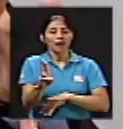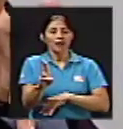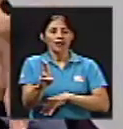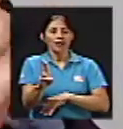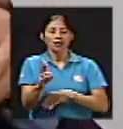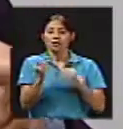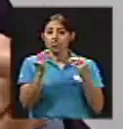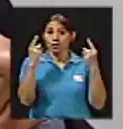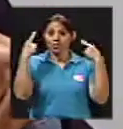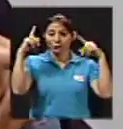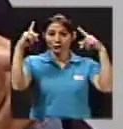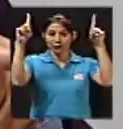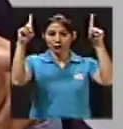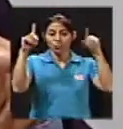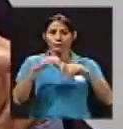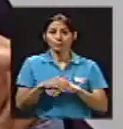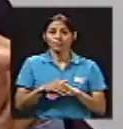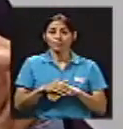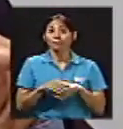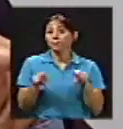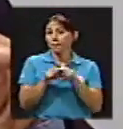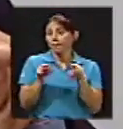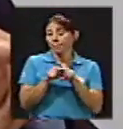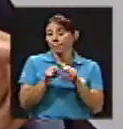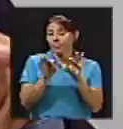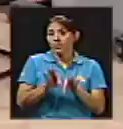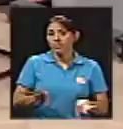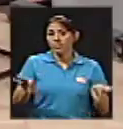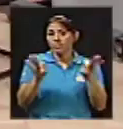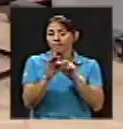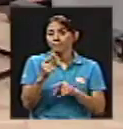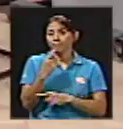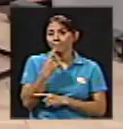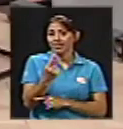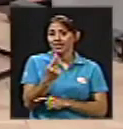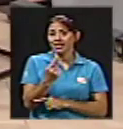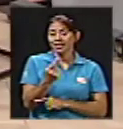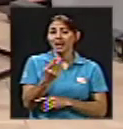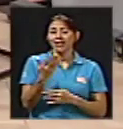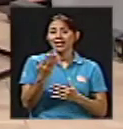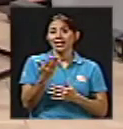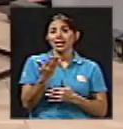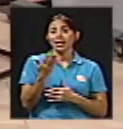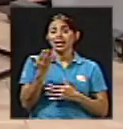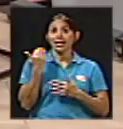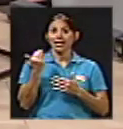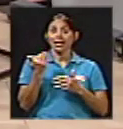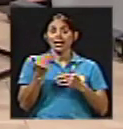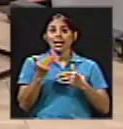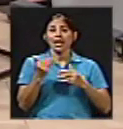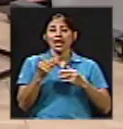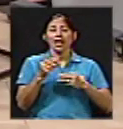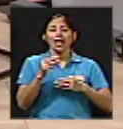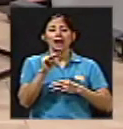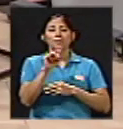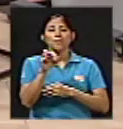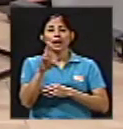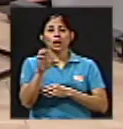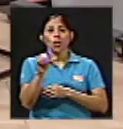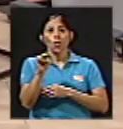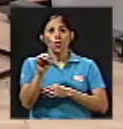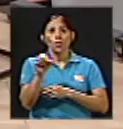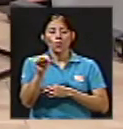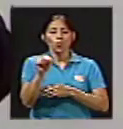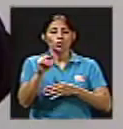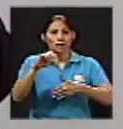muy exitoso. Y tal vez vale la pena decir que cuando el Tratado de Managua, con el que se inició el mercado común centroamericano, se firmó, Costa